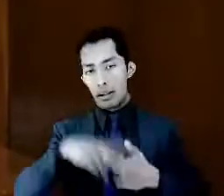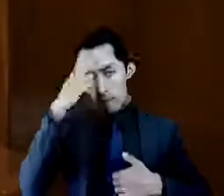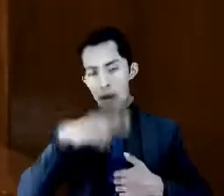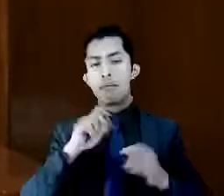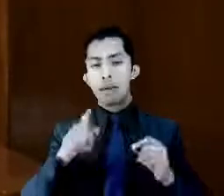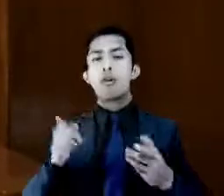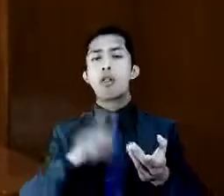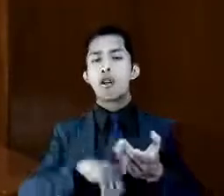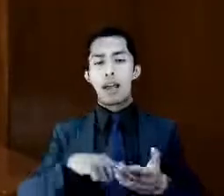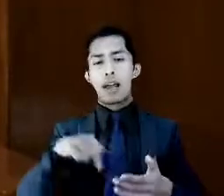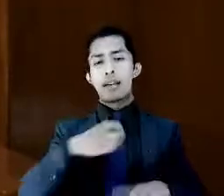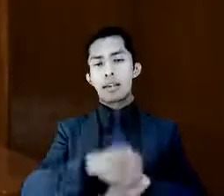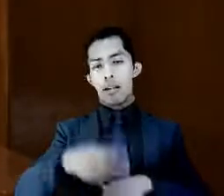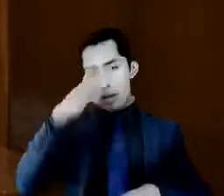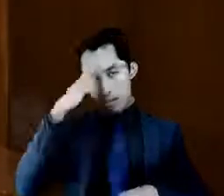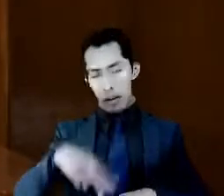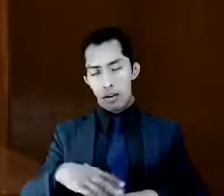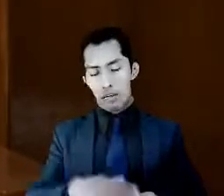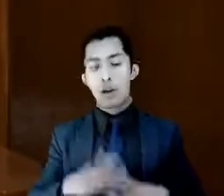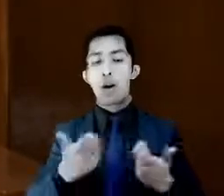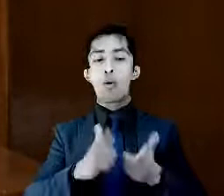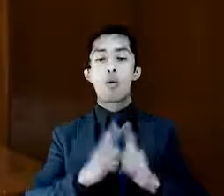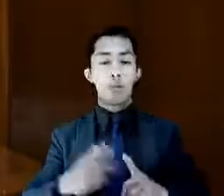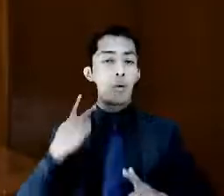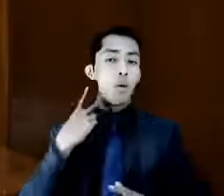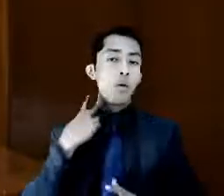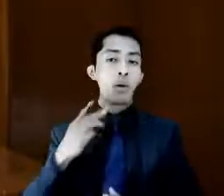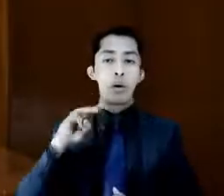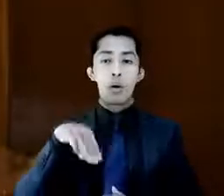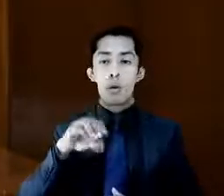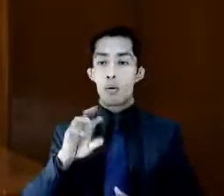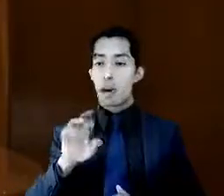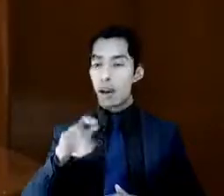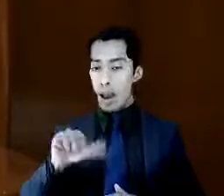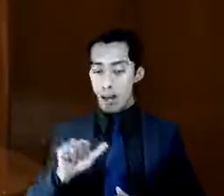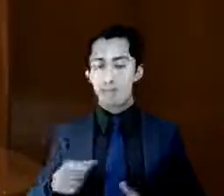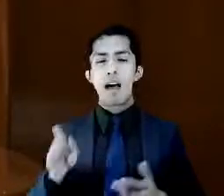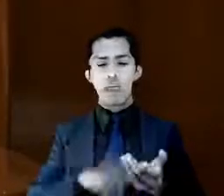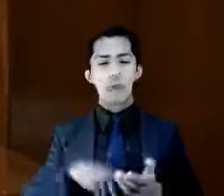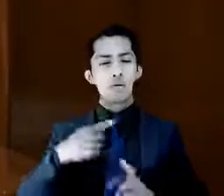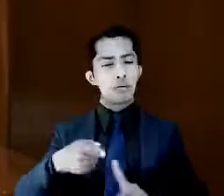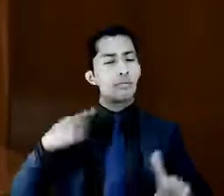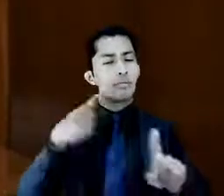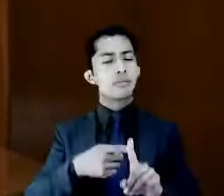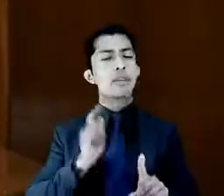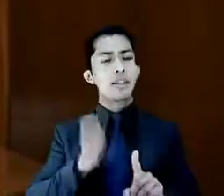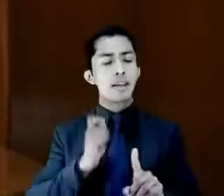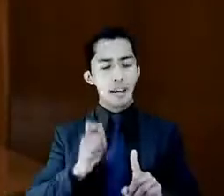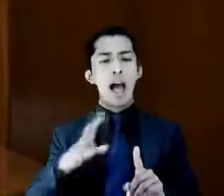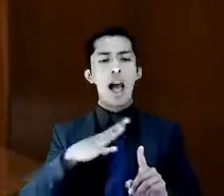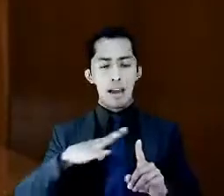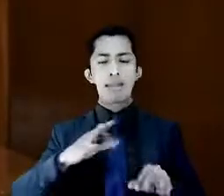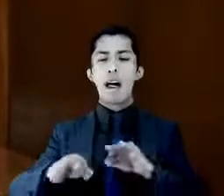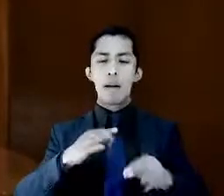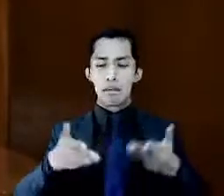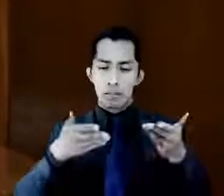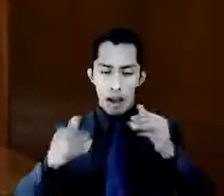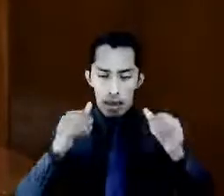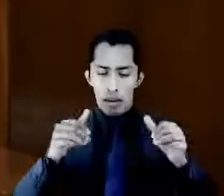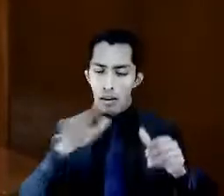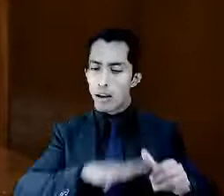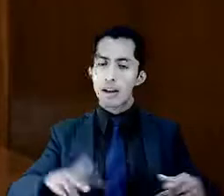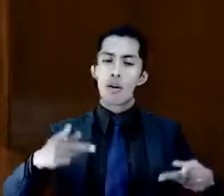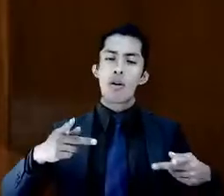en el Estado de México. En el Grupo Parlamentario de Morena tenemos como vocación el servicio público,